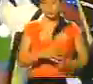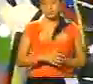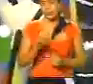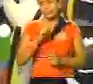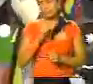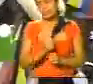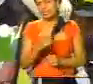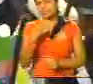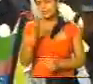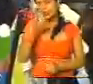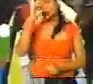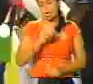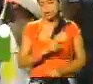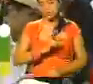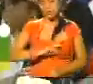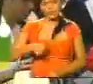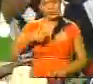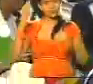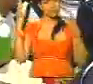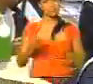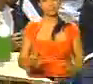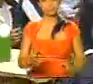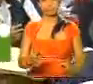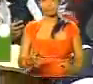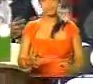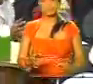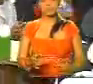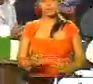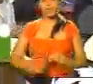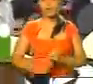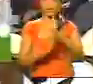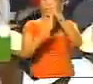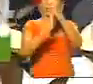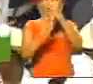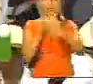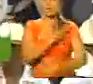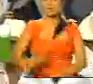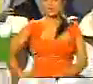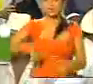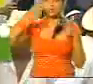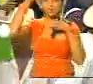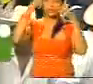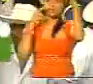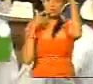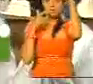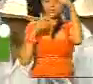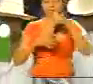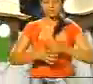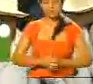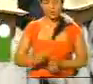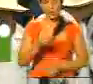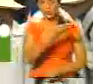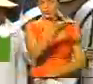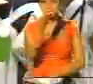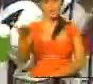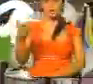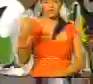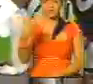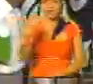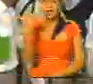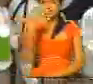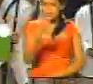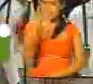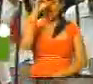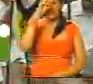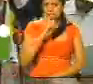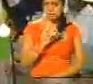años. Y estamos seguros que bajo el liderazgo del comandante presidente Hugo Chávez, cuando ustedes cumplan